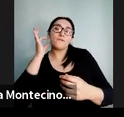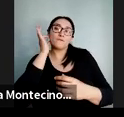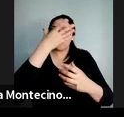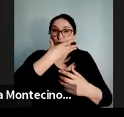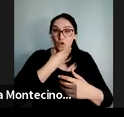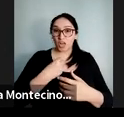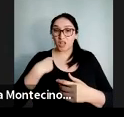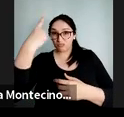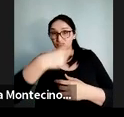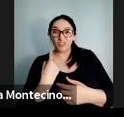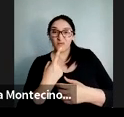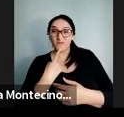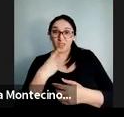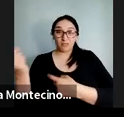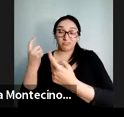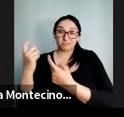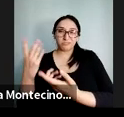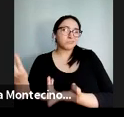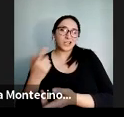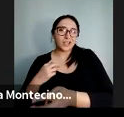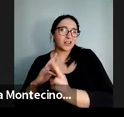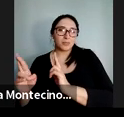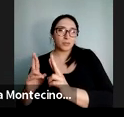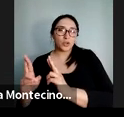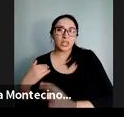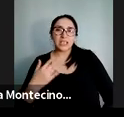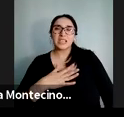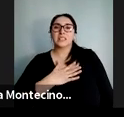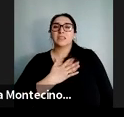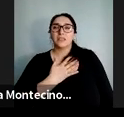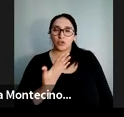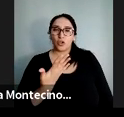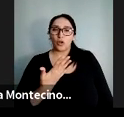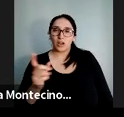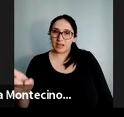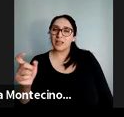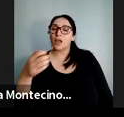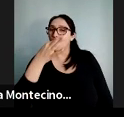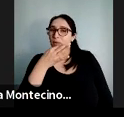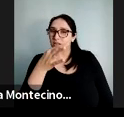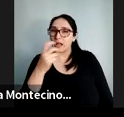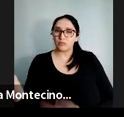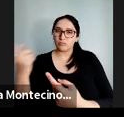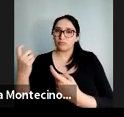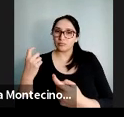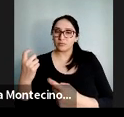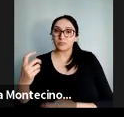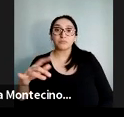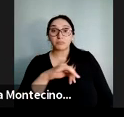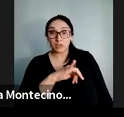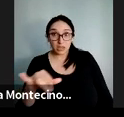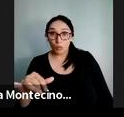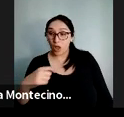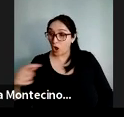a qué responde la sensación que tengo respecto a este comentario o este ataque. Y luego tomar esta hoja